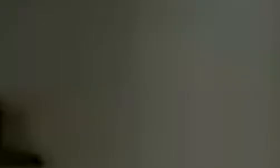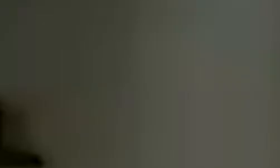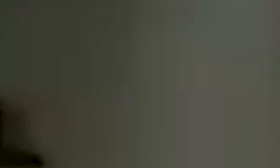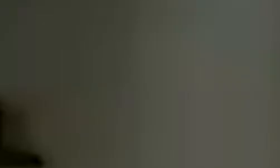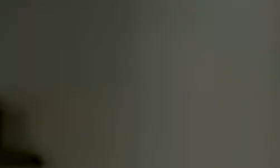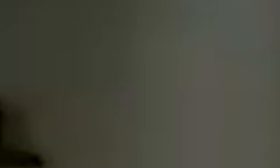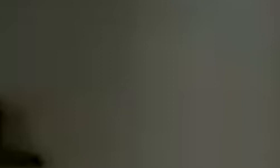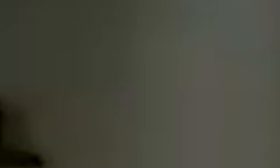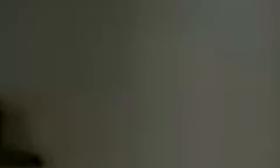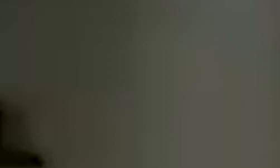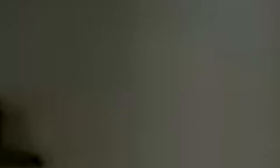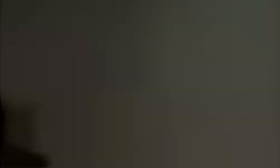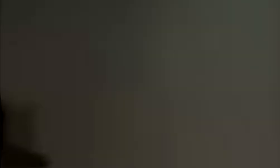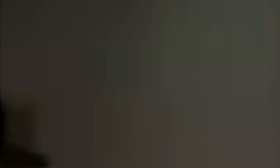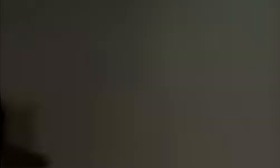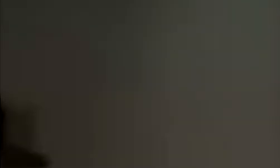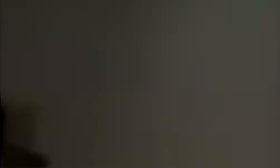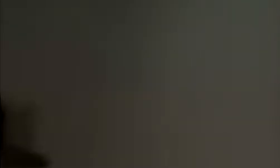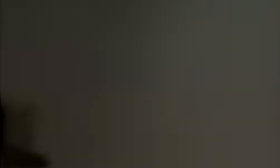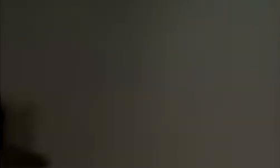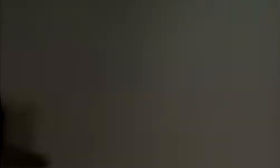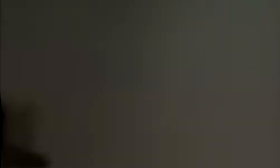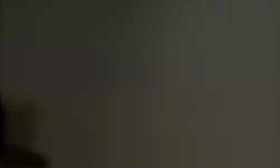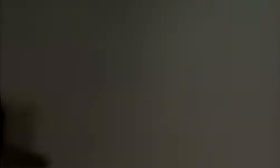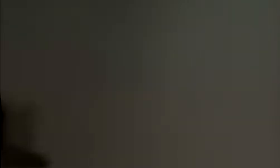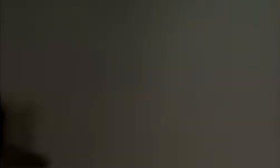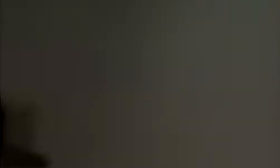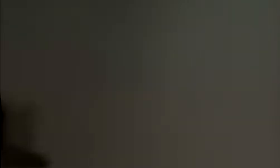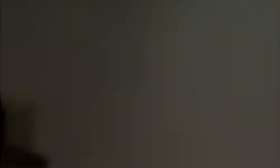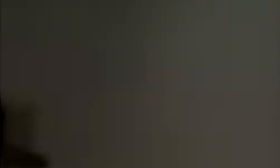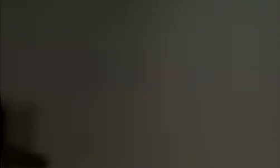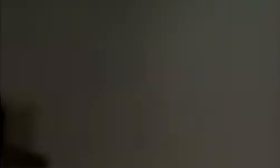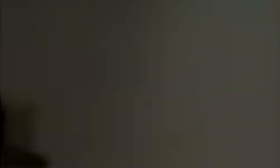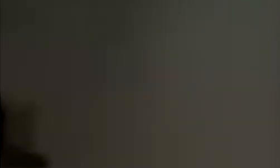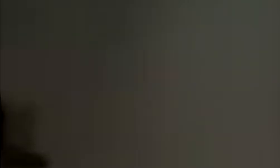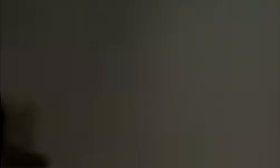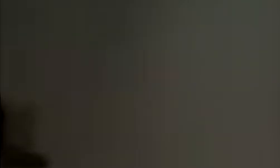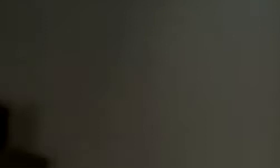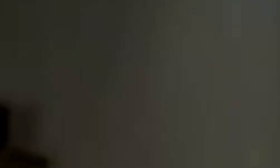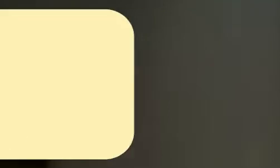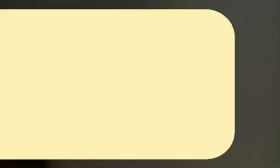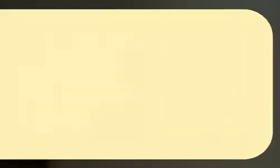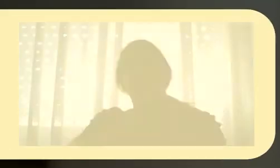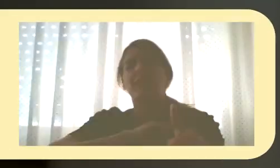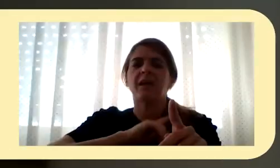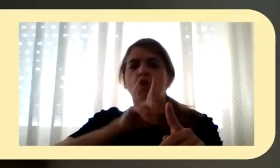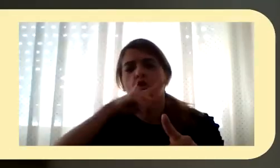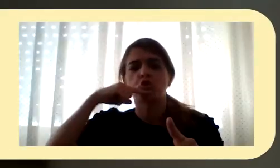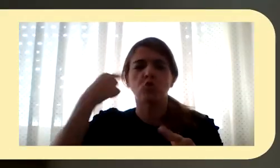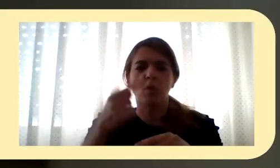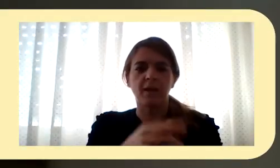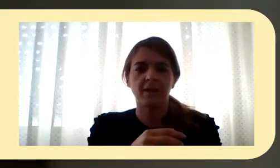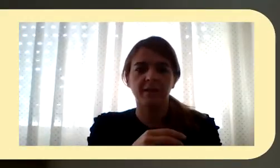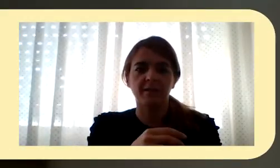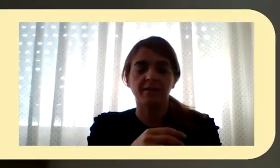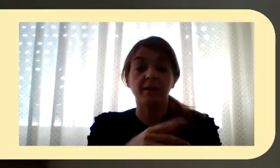y vamos a comenzar esta jornada que se llama ¿Qué nos duele? Género y salud. Os recordamos que